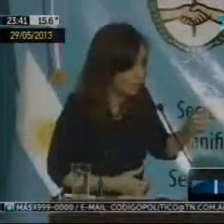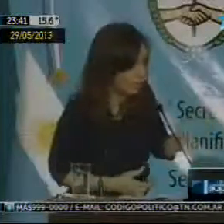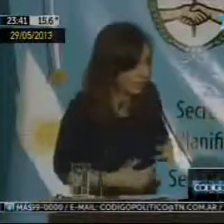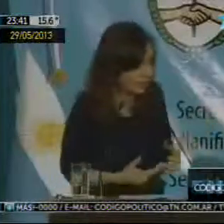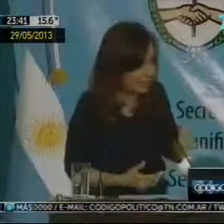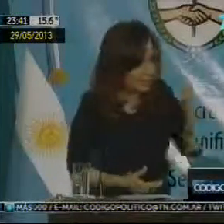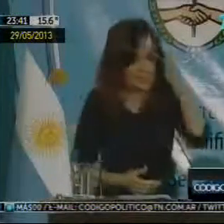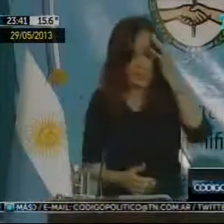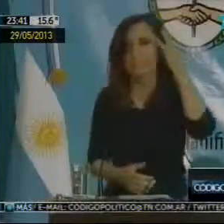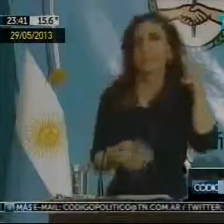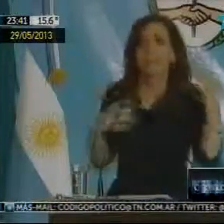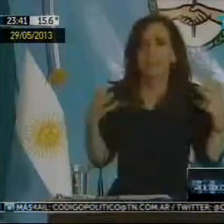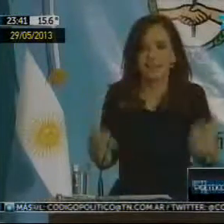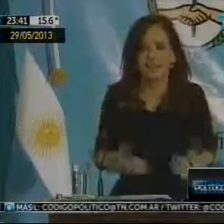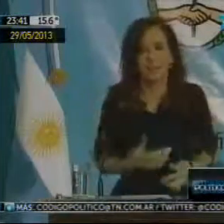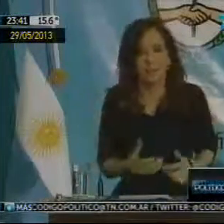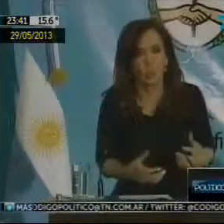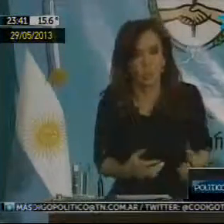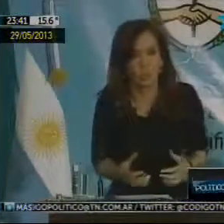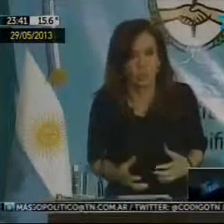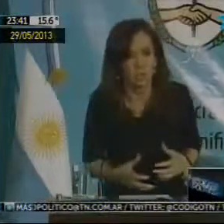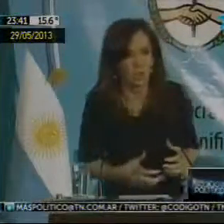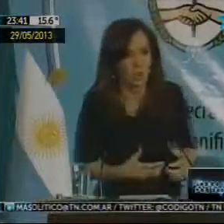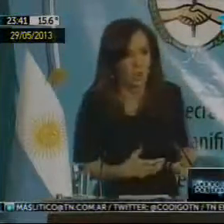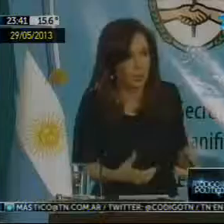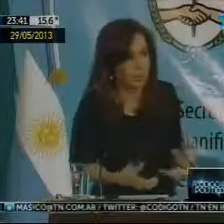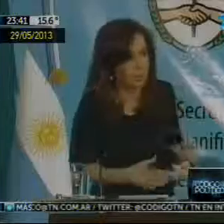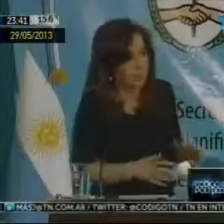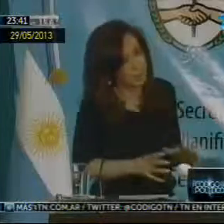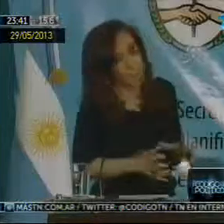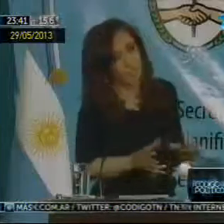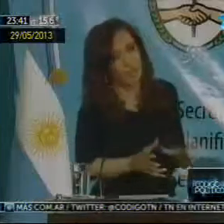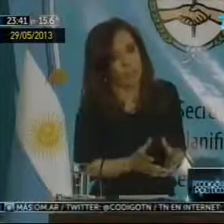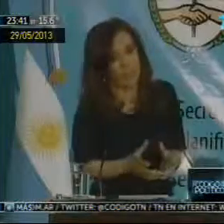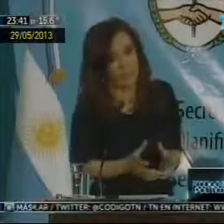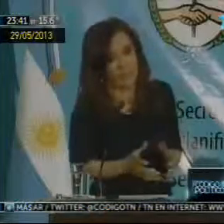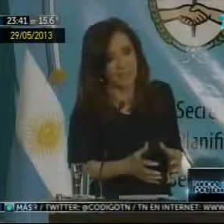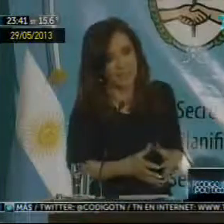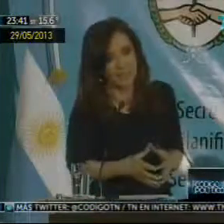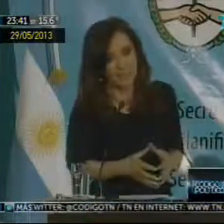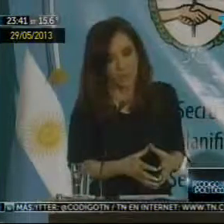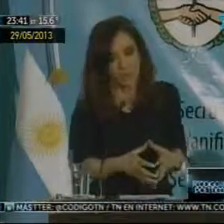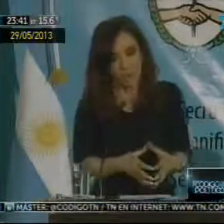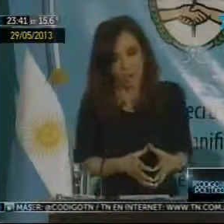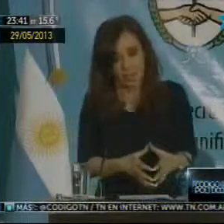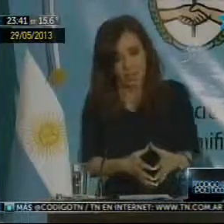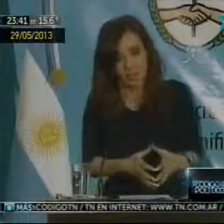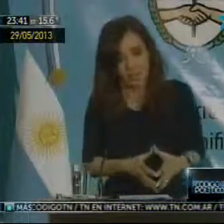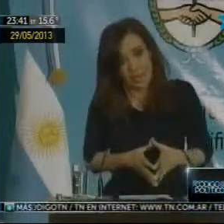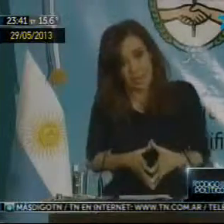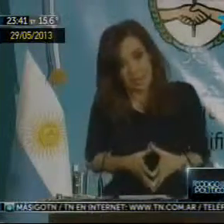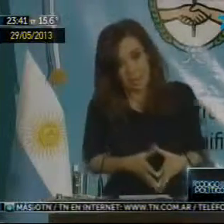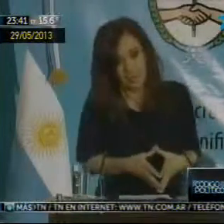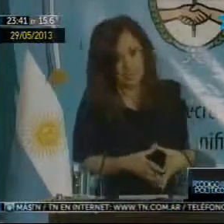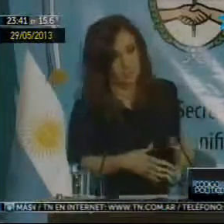Convoqué a iglesias, hablé de iglesias y movimientos políticos juveniles porque habíamos tenido la experiencia de las inundaciones en